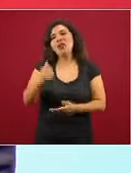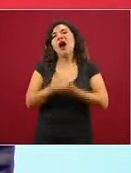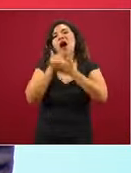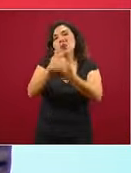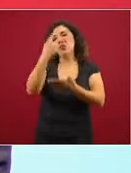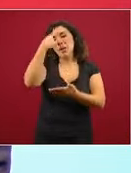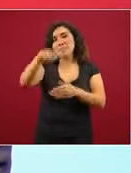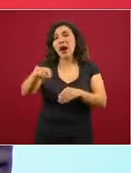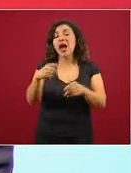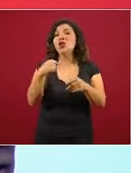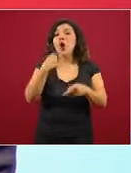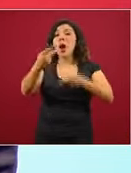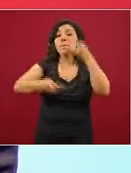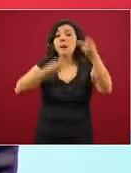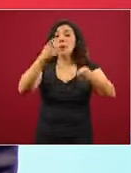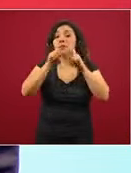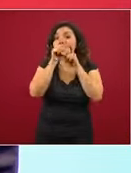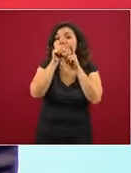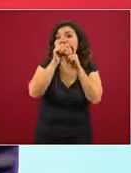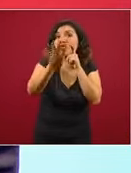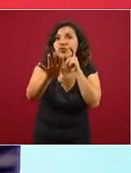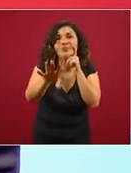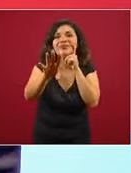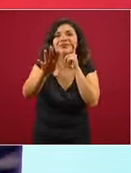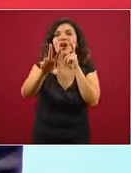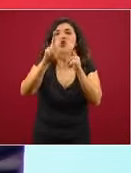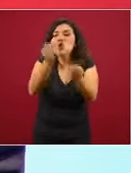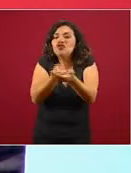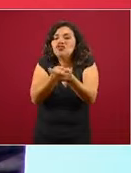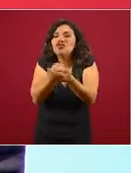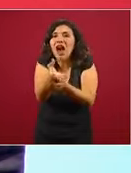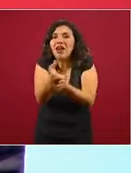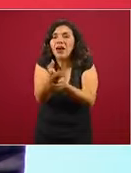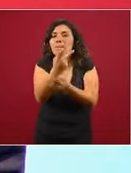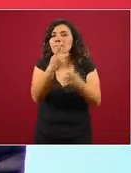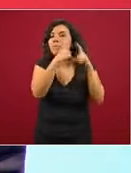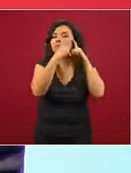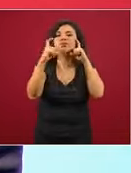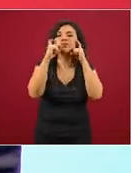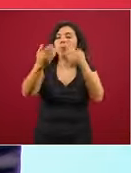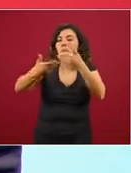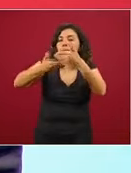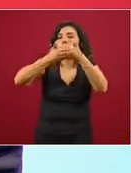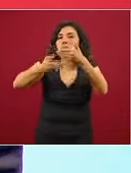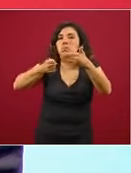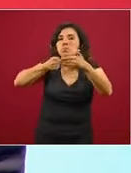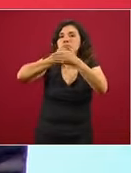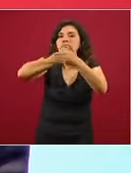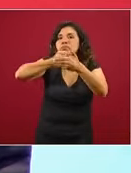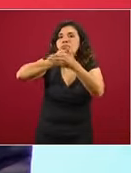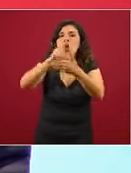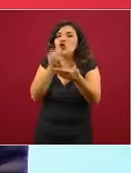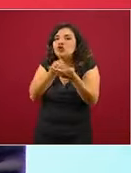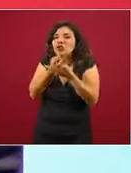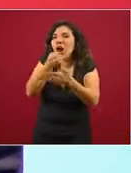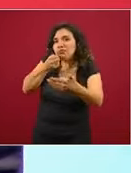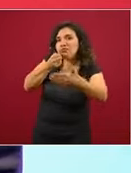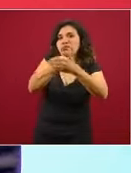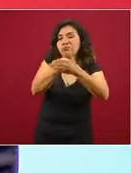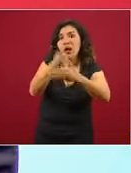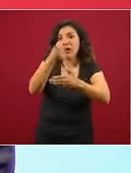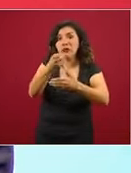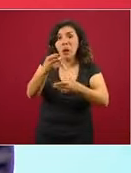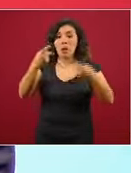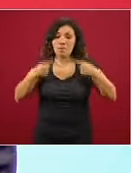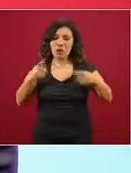con la salida de los virus de la vía respiratoria, de la nariz y de la boca, de aquellas personas que, con síntomas